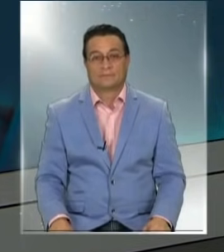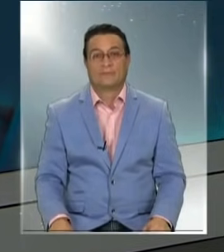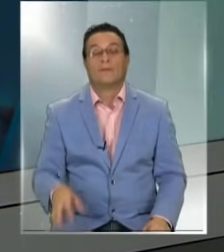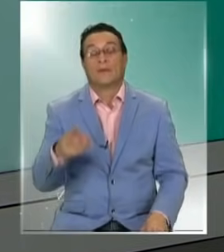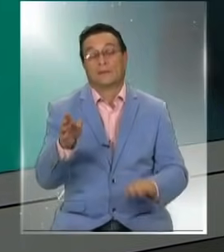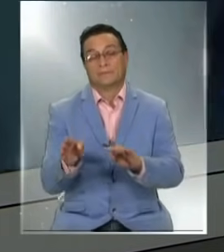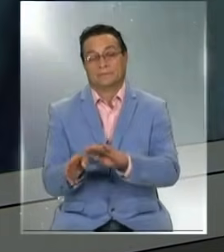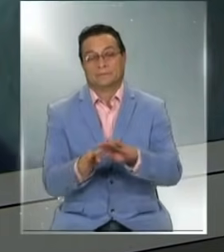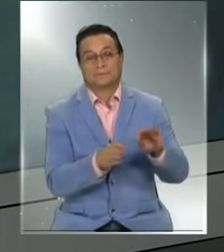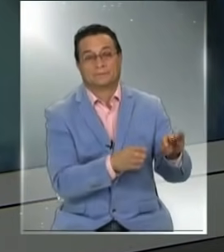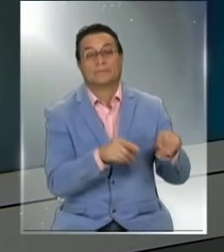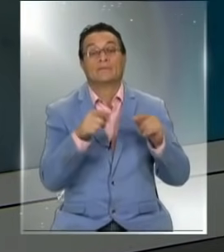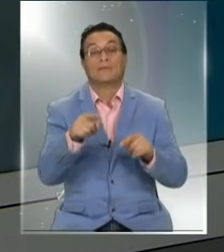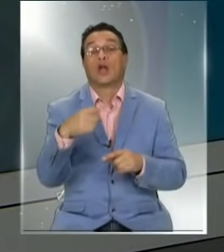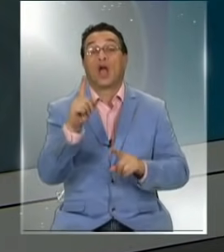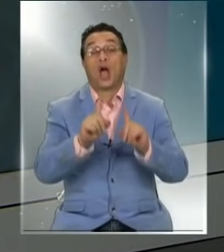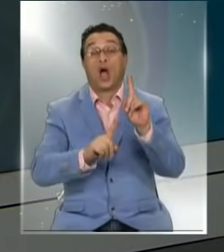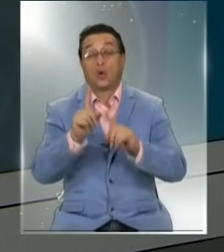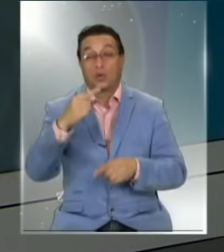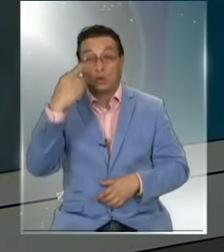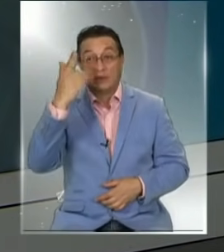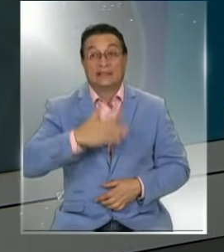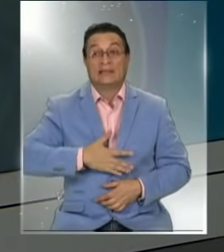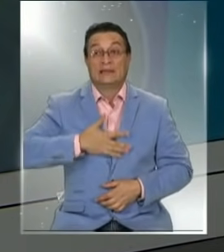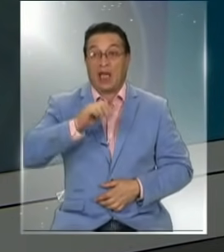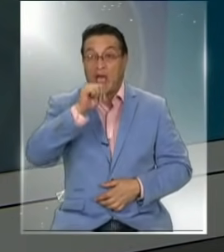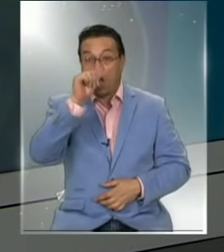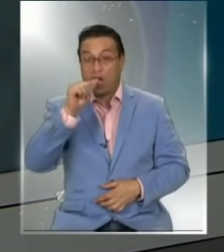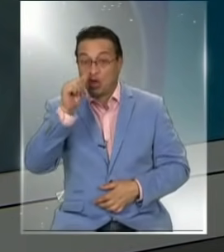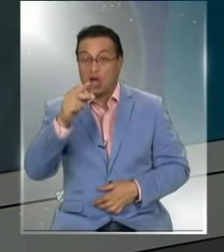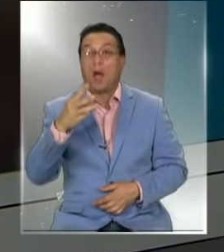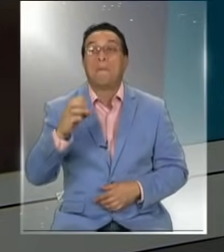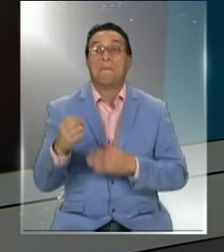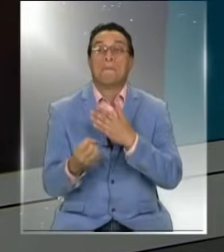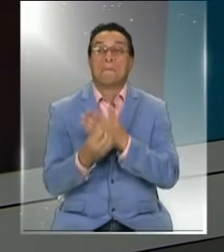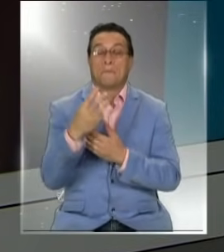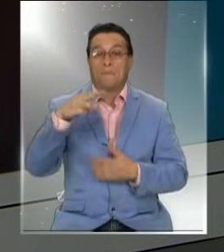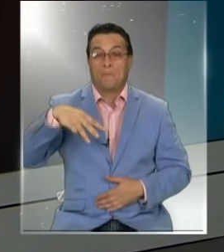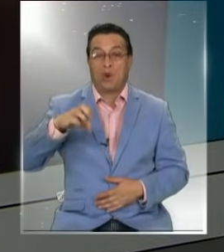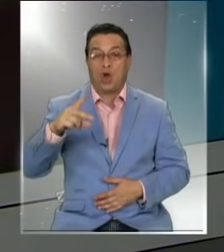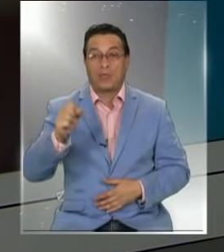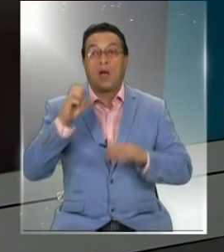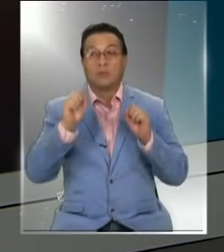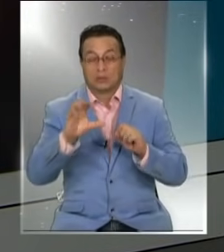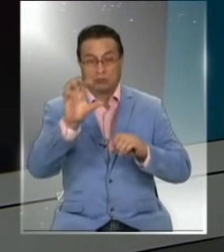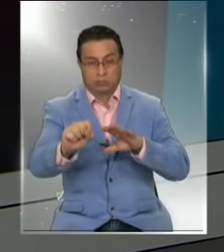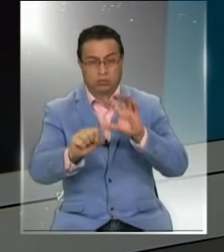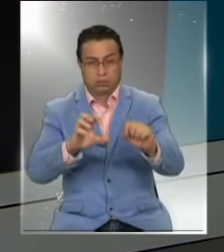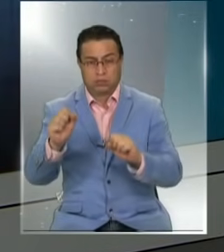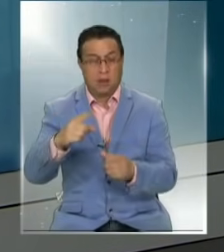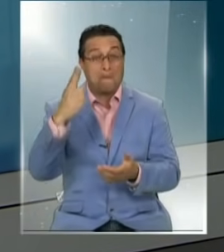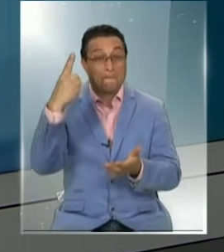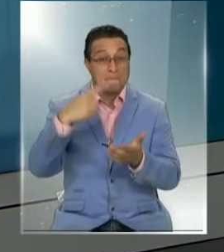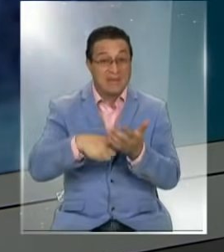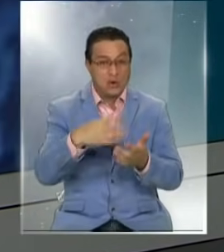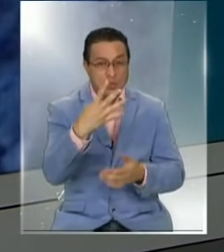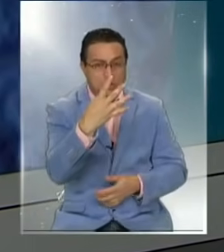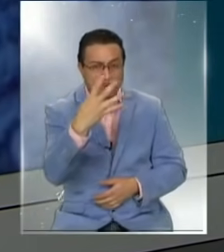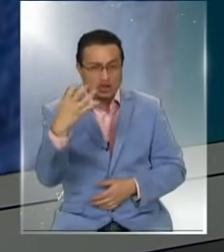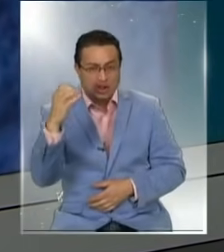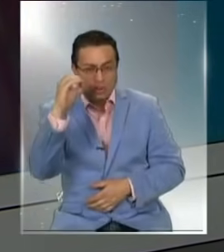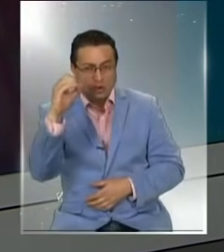Pero vamos a hablar ahora de lo que algunos consideran es la droga de moda. Prueba de ello, la verdad, es que hay decomisos que aumentaron en un